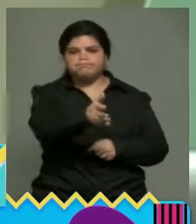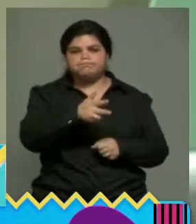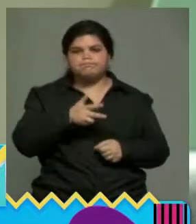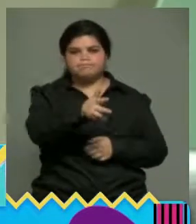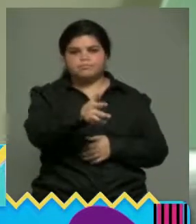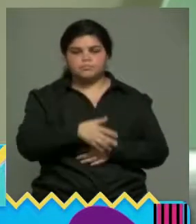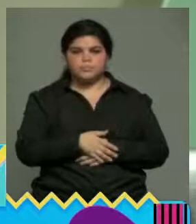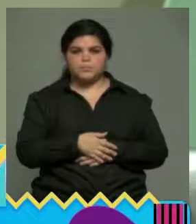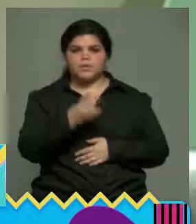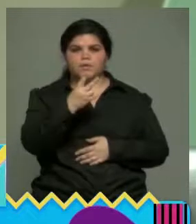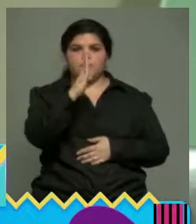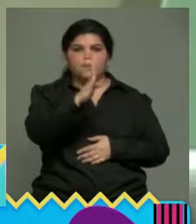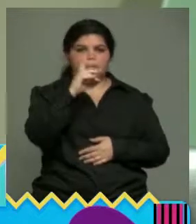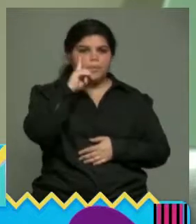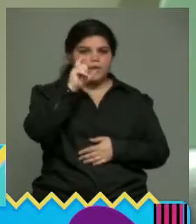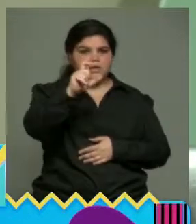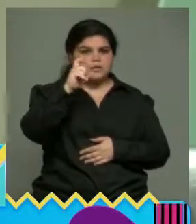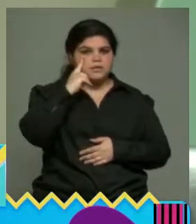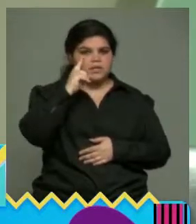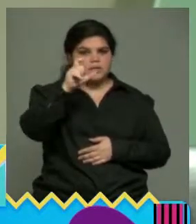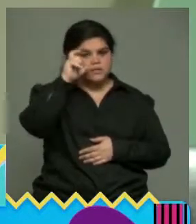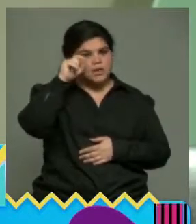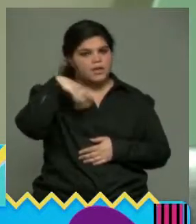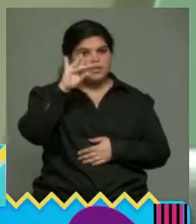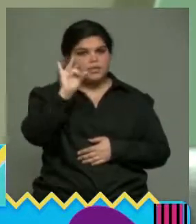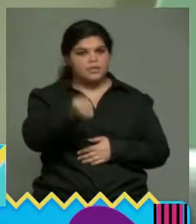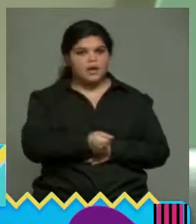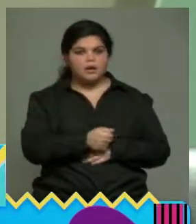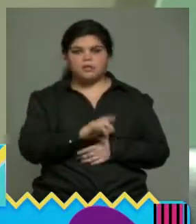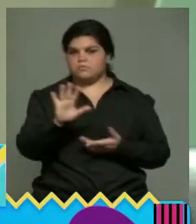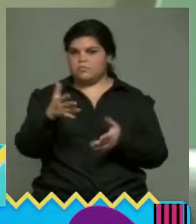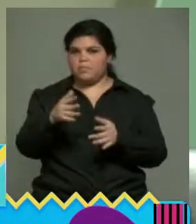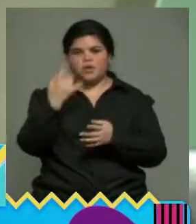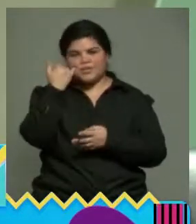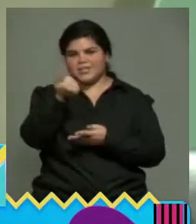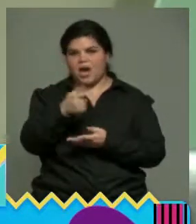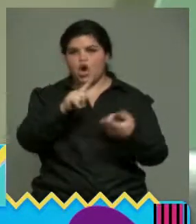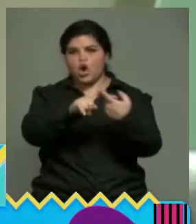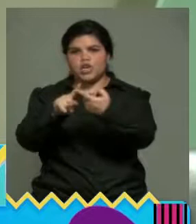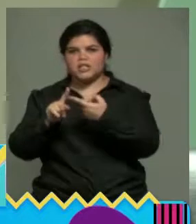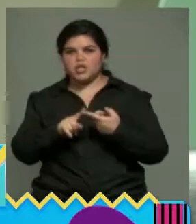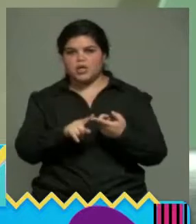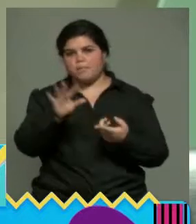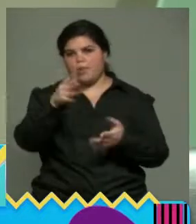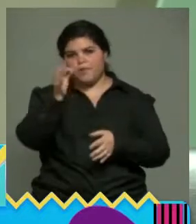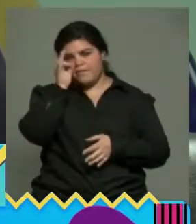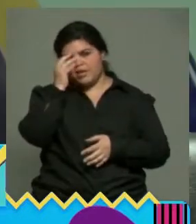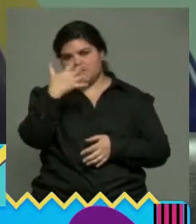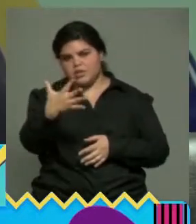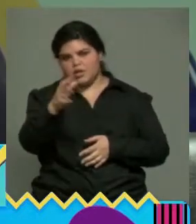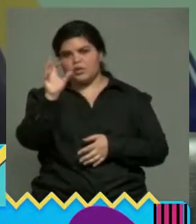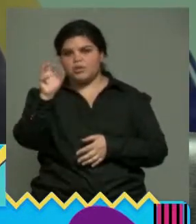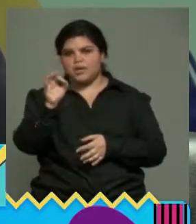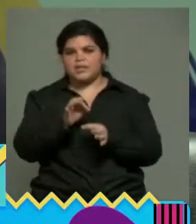la ciudad, en capital, aproximadamente entre 25 y 30 kilómetros. Llevamos un porcentaje bajo de eso, pero